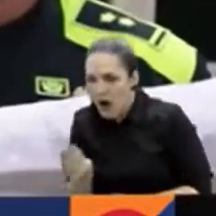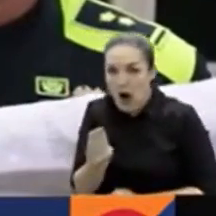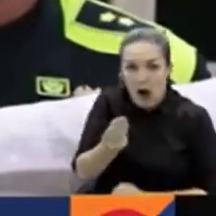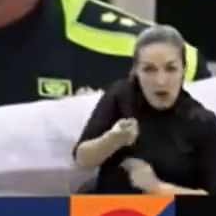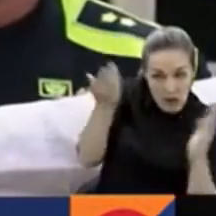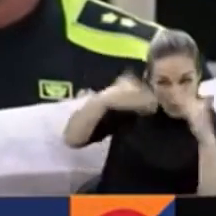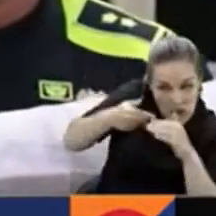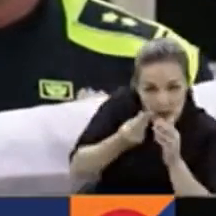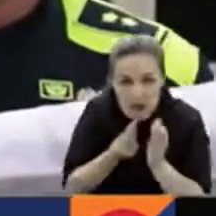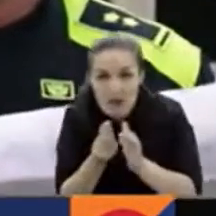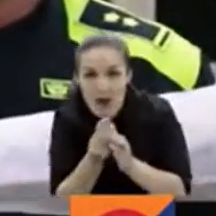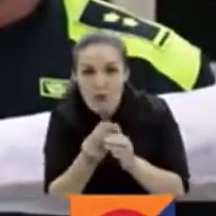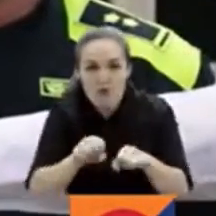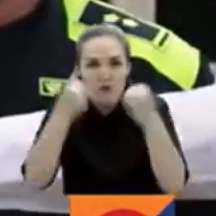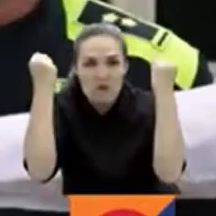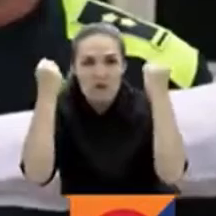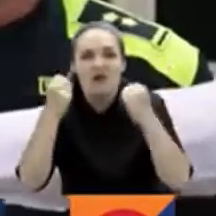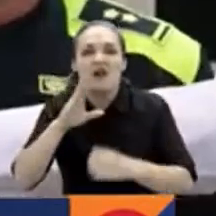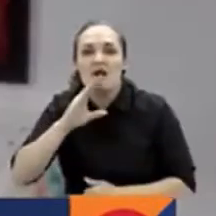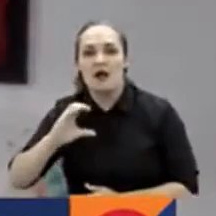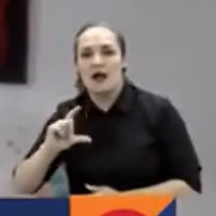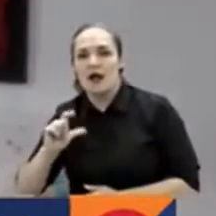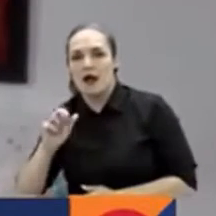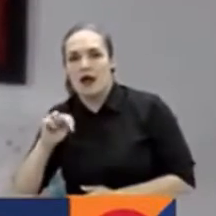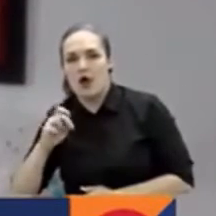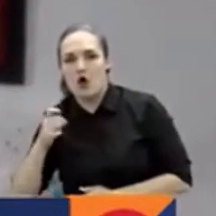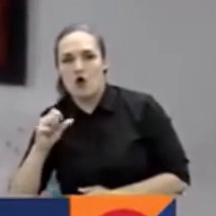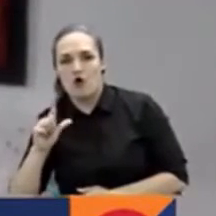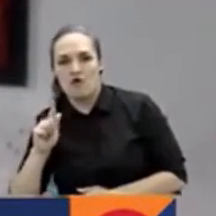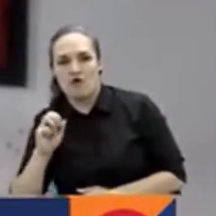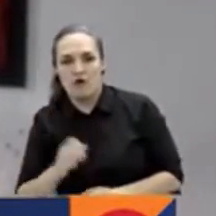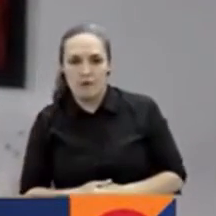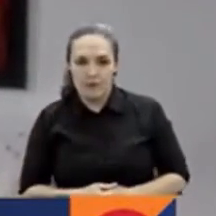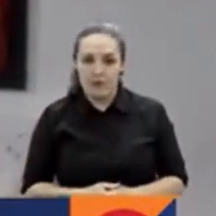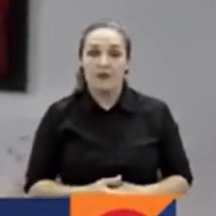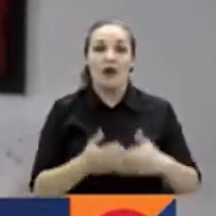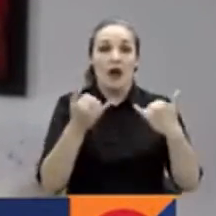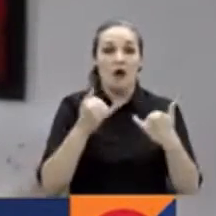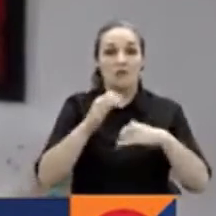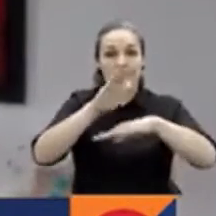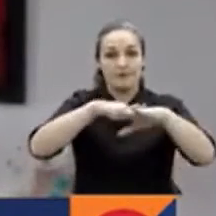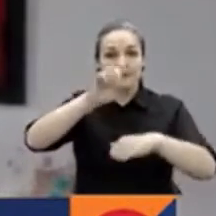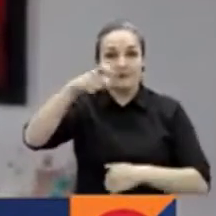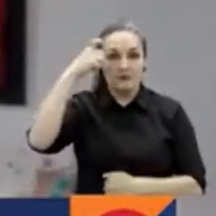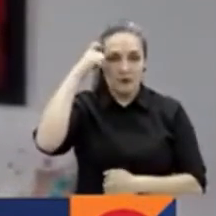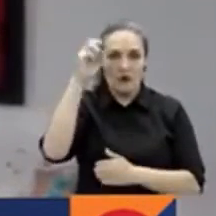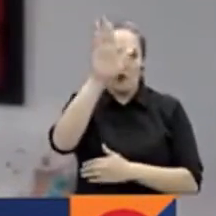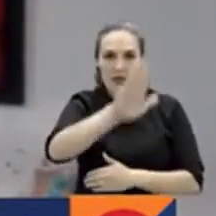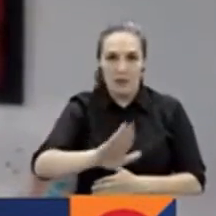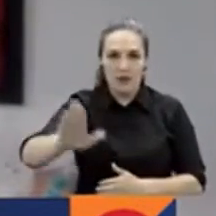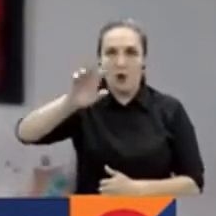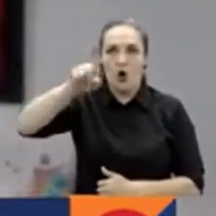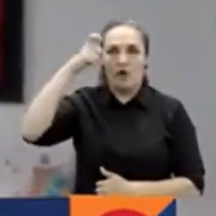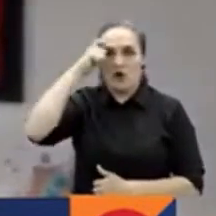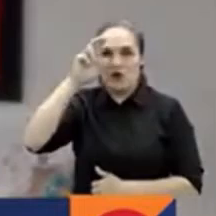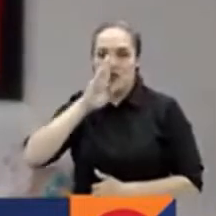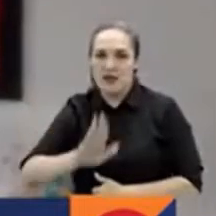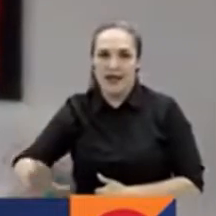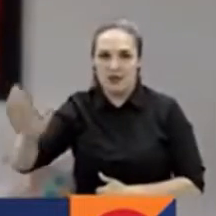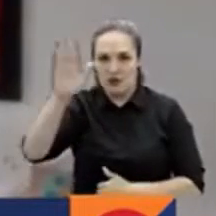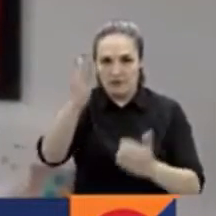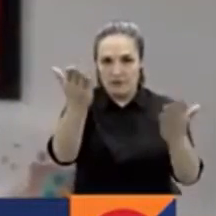grupos criminales, entre ellos el Clan del Golfo. Hacemos un llamado al gobierno departamental, al gobierno nacional, para que se